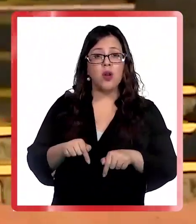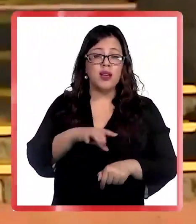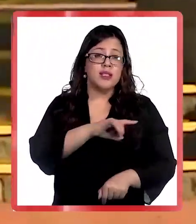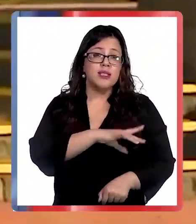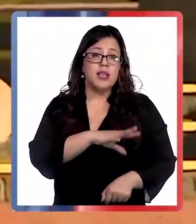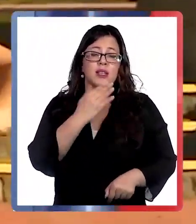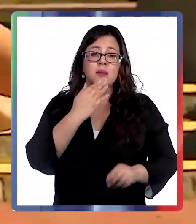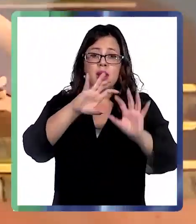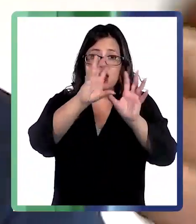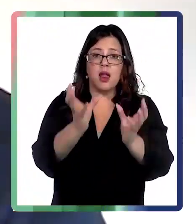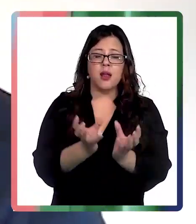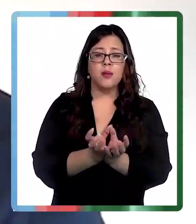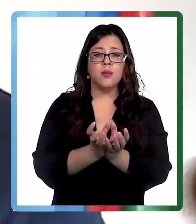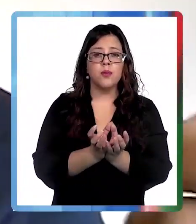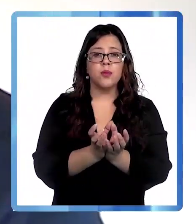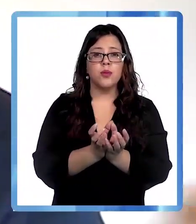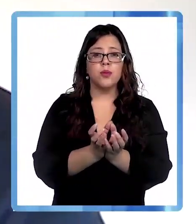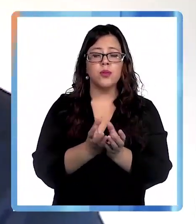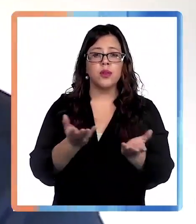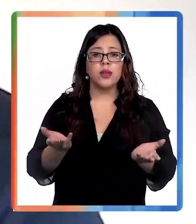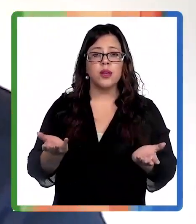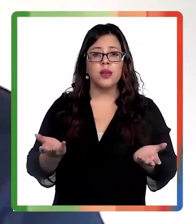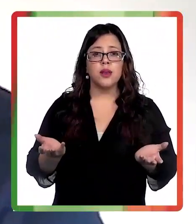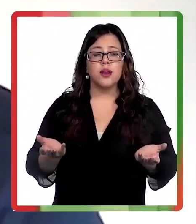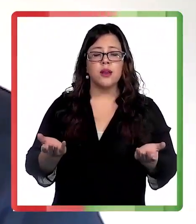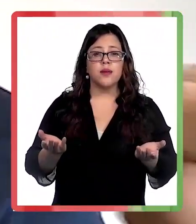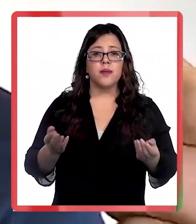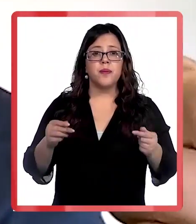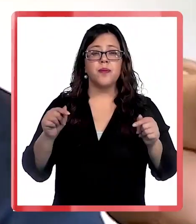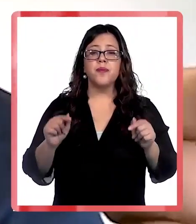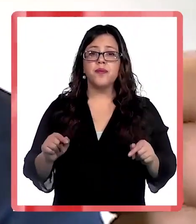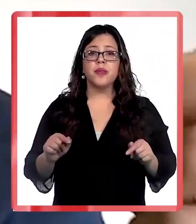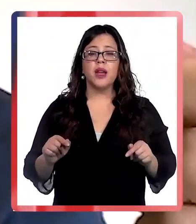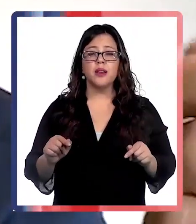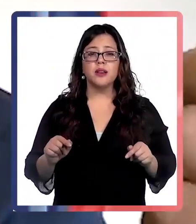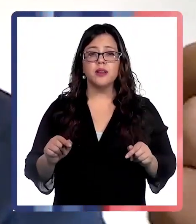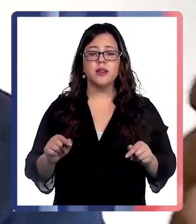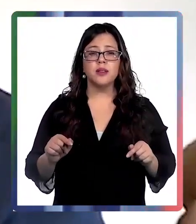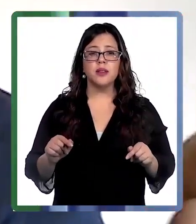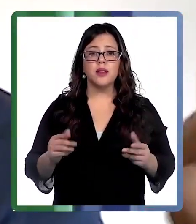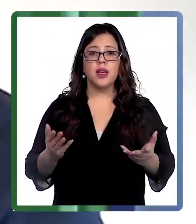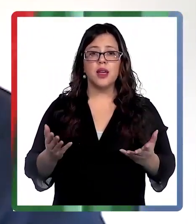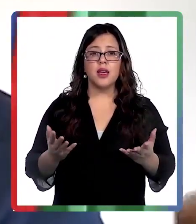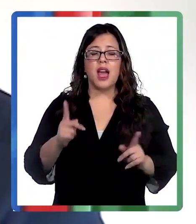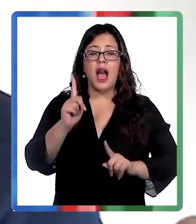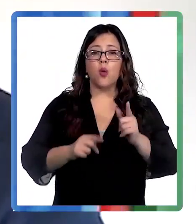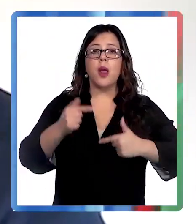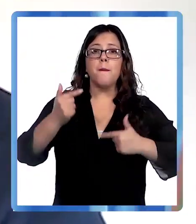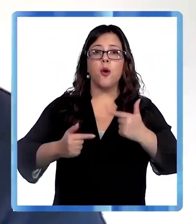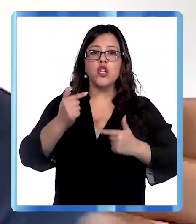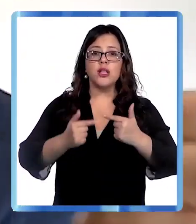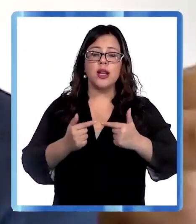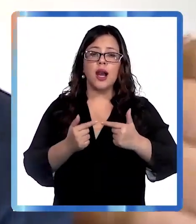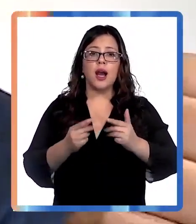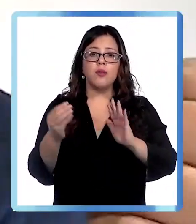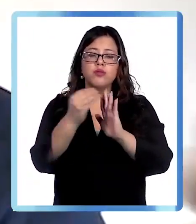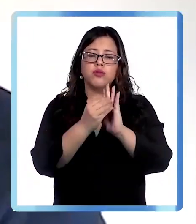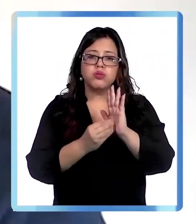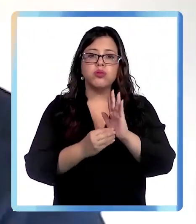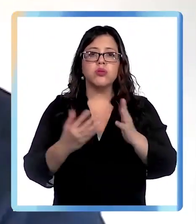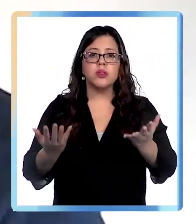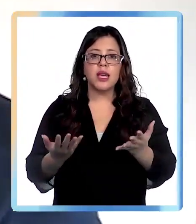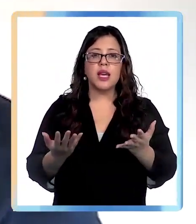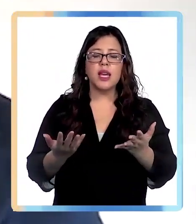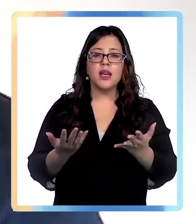a través de, hay políticas desarrolladas precisamente para hacer un acompañamiento a los docentes que